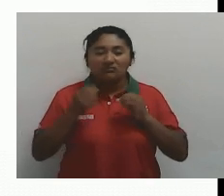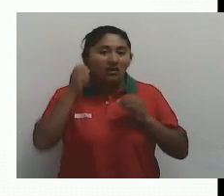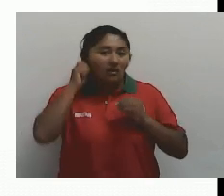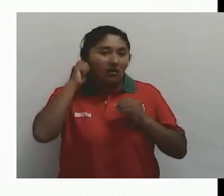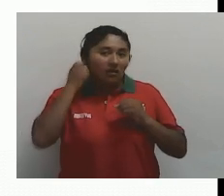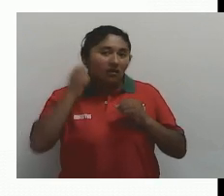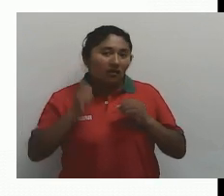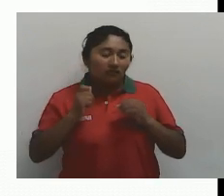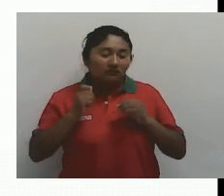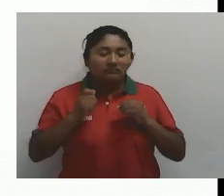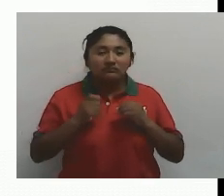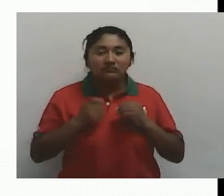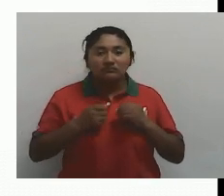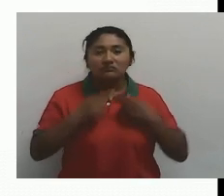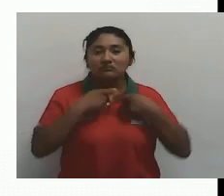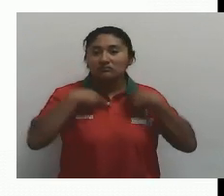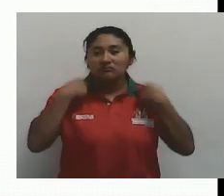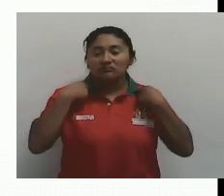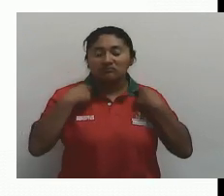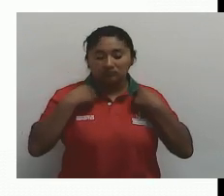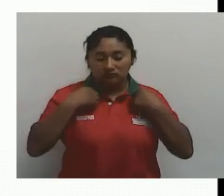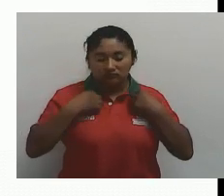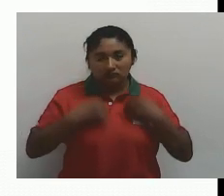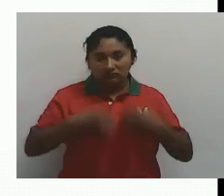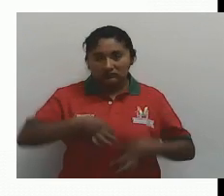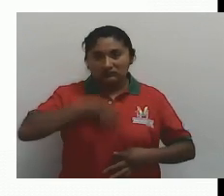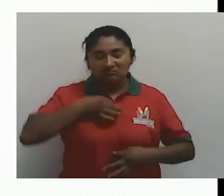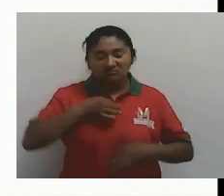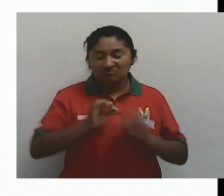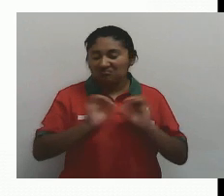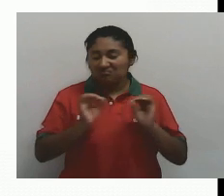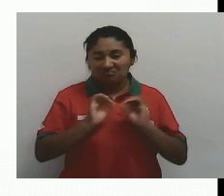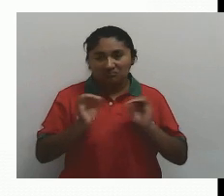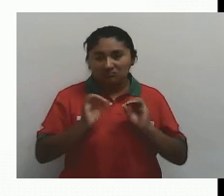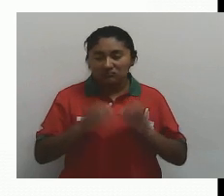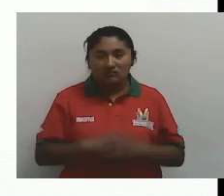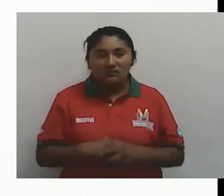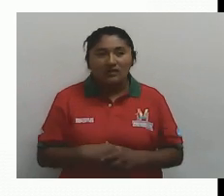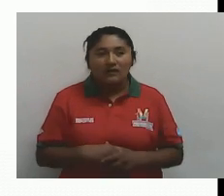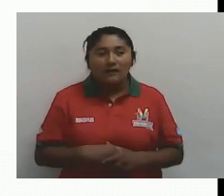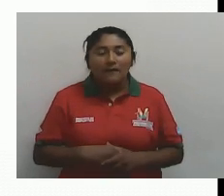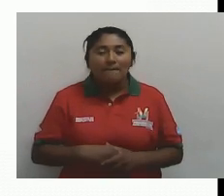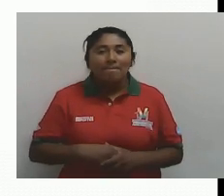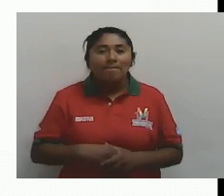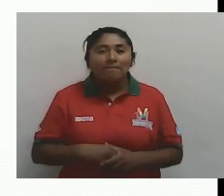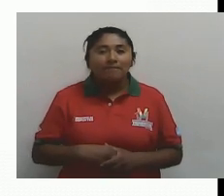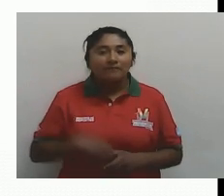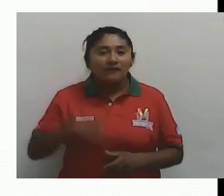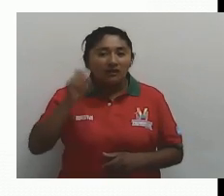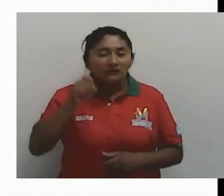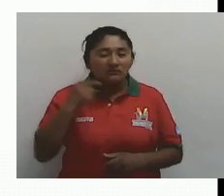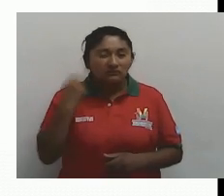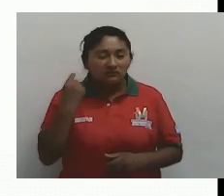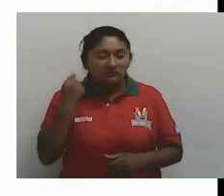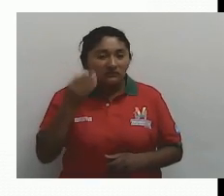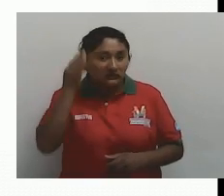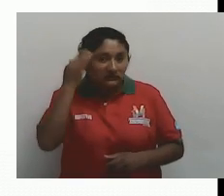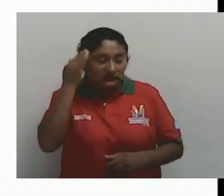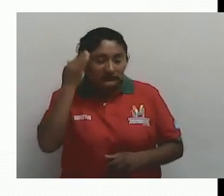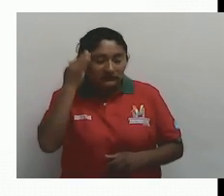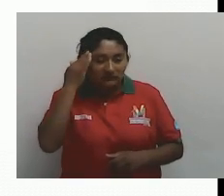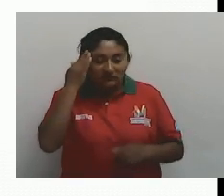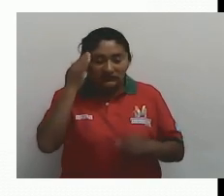o no lo sabemos. Y lamentablemente cuando llega la descalificación, ni siquiera vamos y preguntamos el por